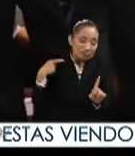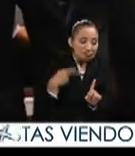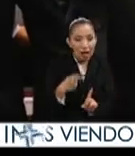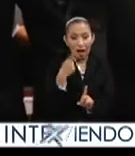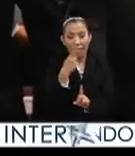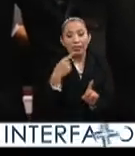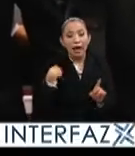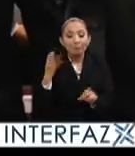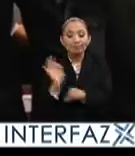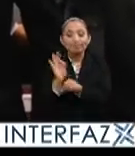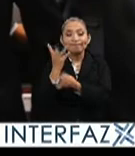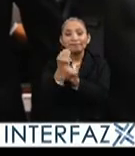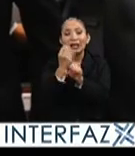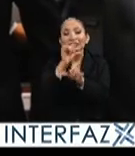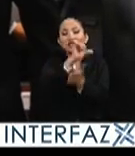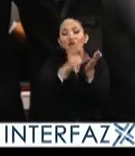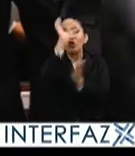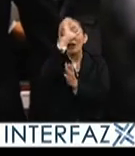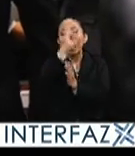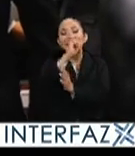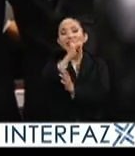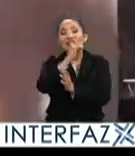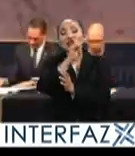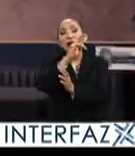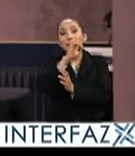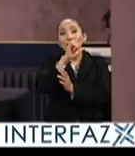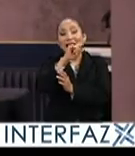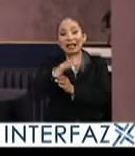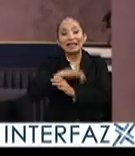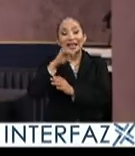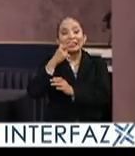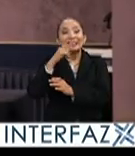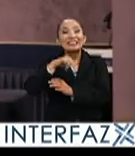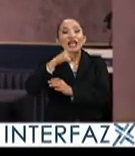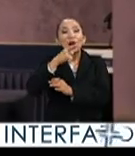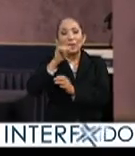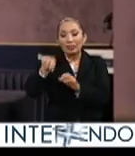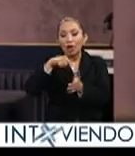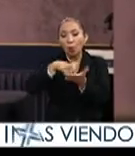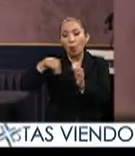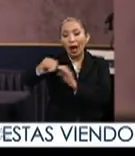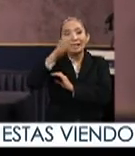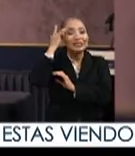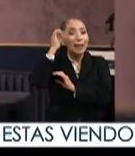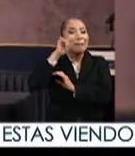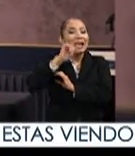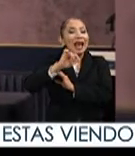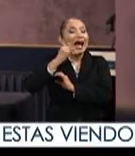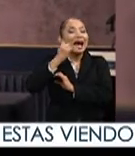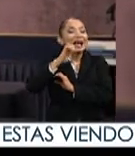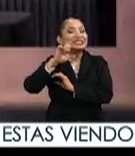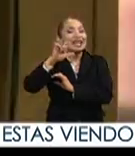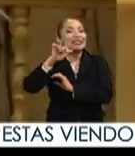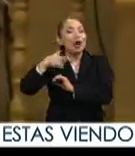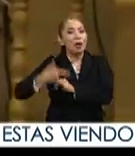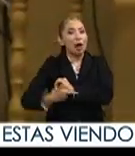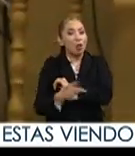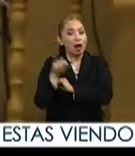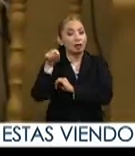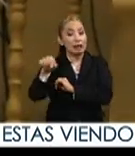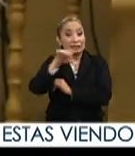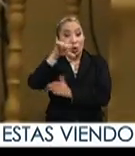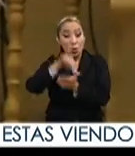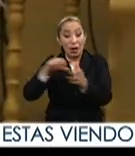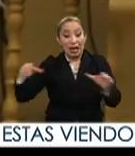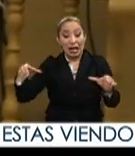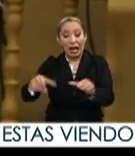especial, rehabilitarán el Centro Cultural Ignacio Ramírez, el Nigromante, que está ubicado en San Miguel de Allende, en Guanajuato. En este